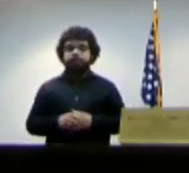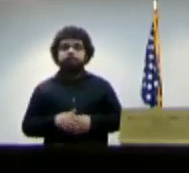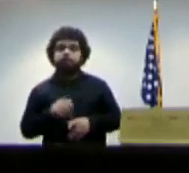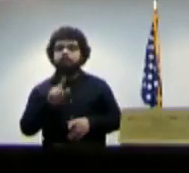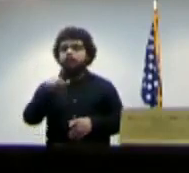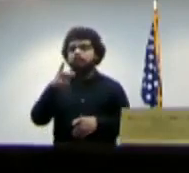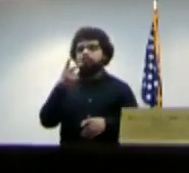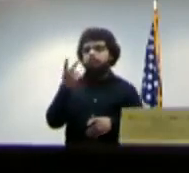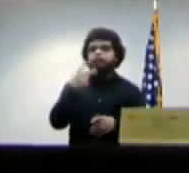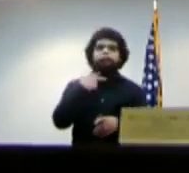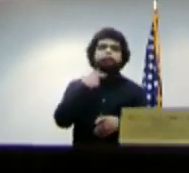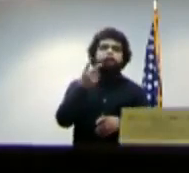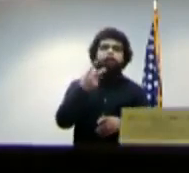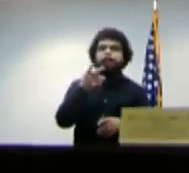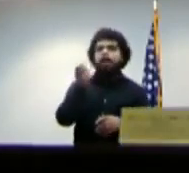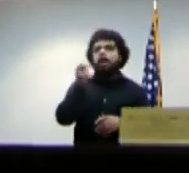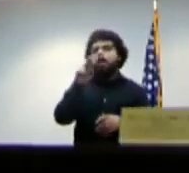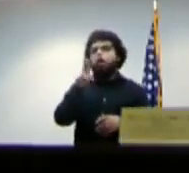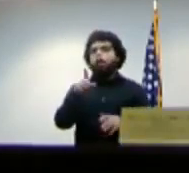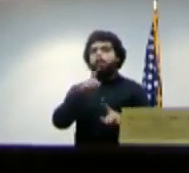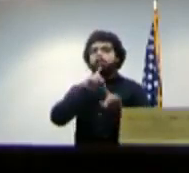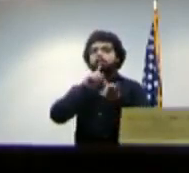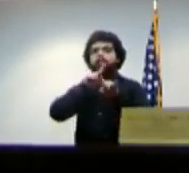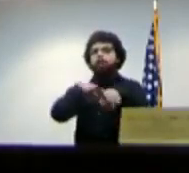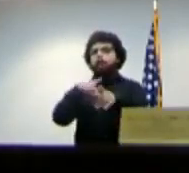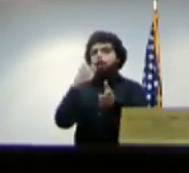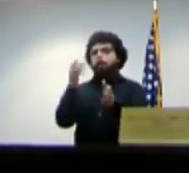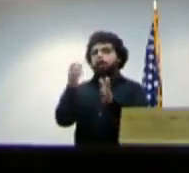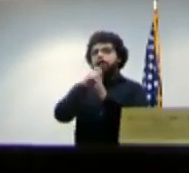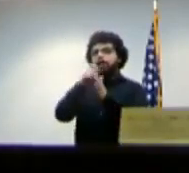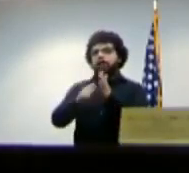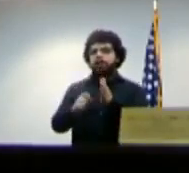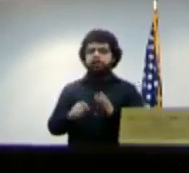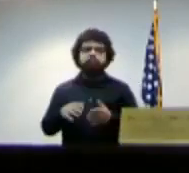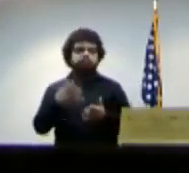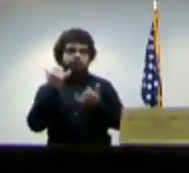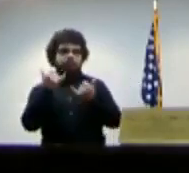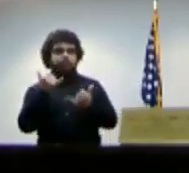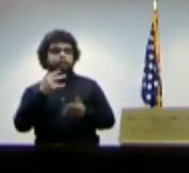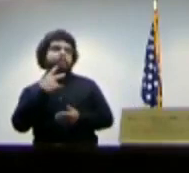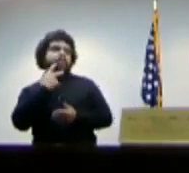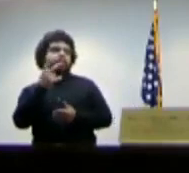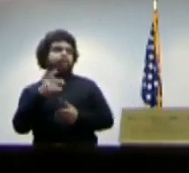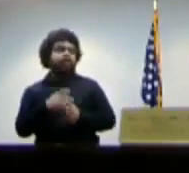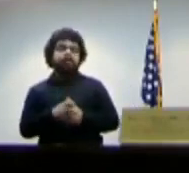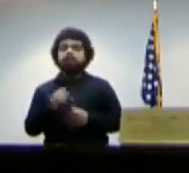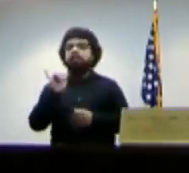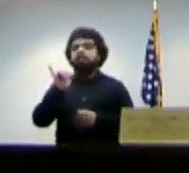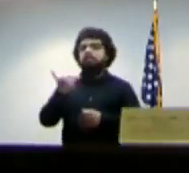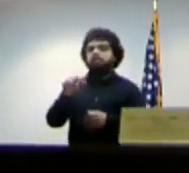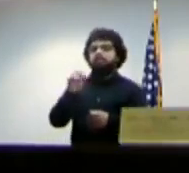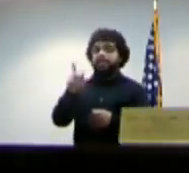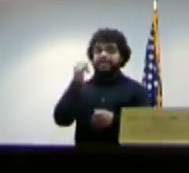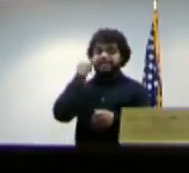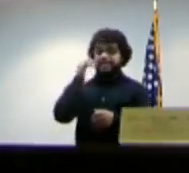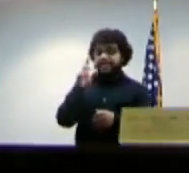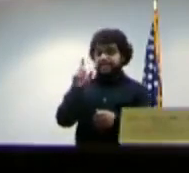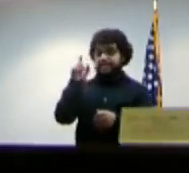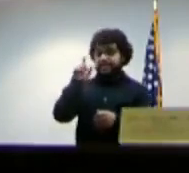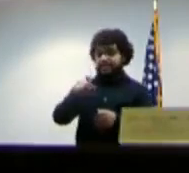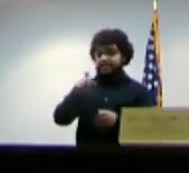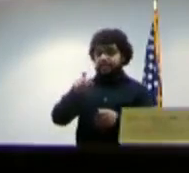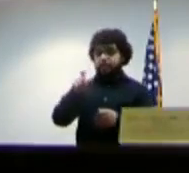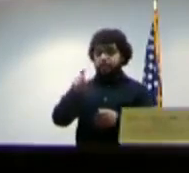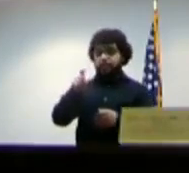orden? Ahora mismo es verbal. Verbal. Ahora mismo es verbal. No, o sea, que si alguien quiere verificar si eso